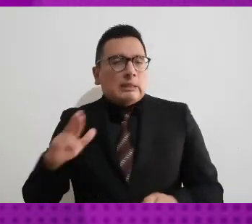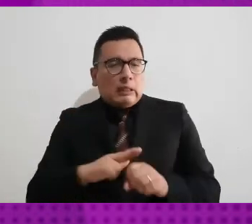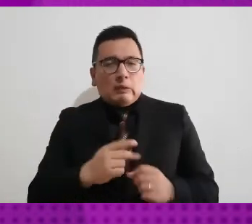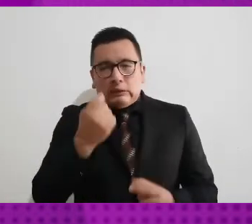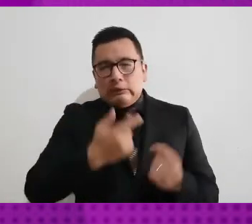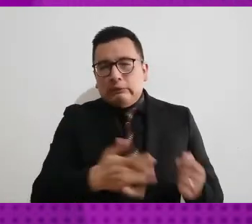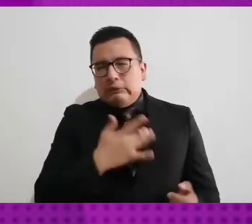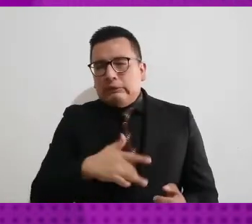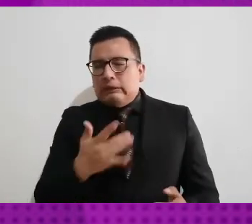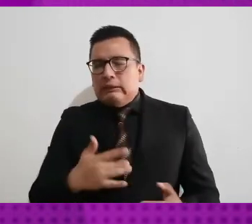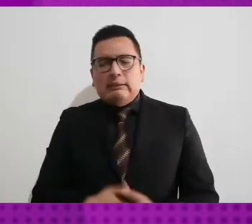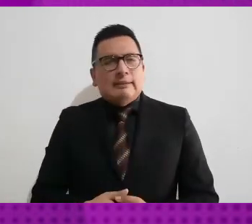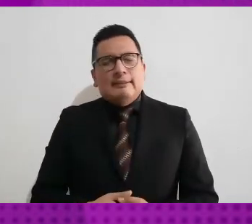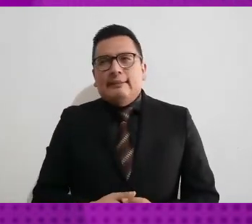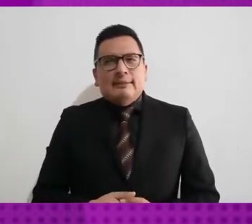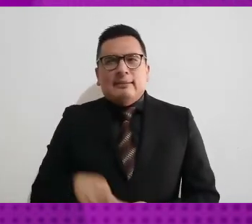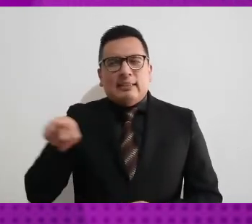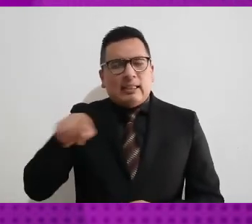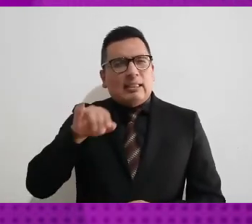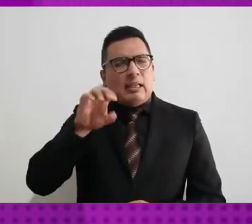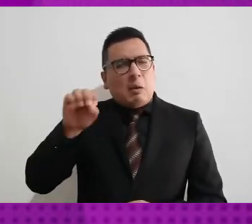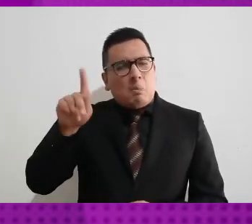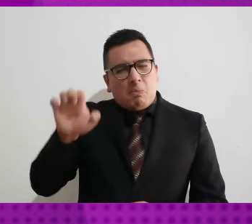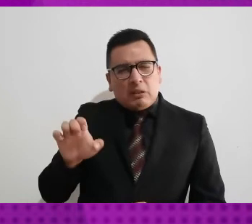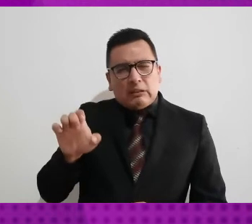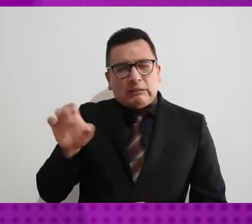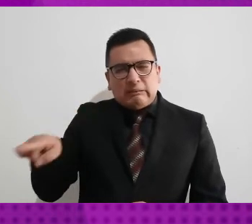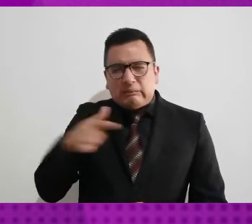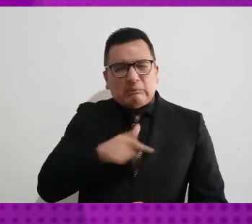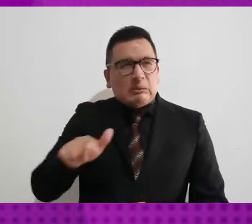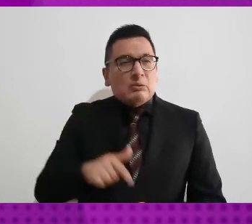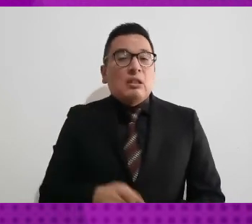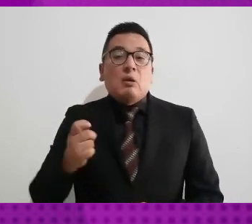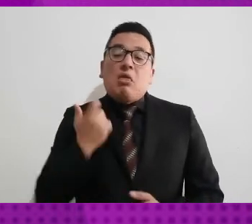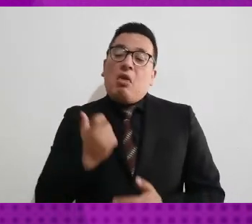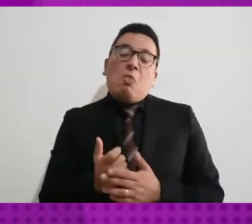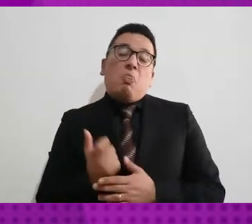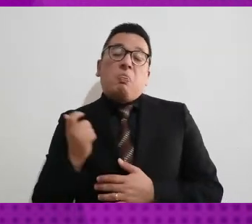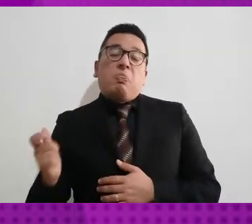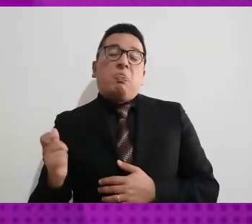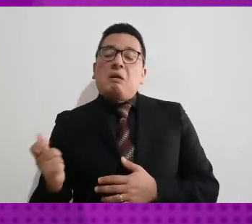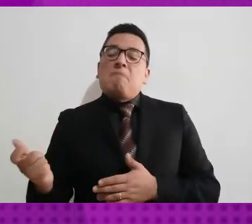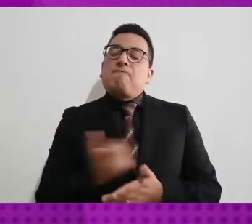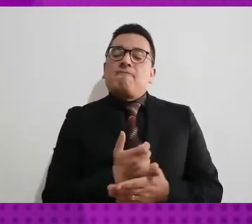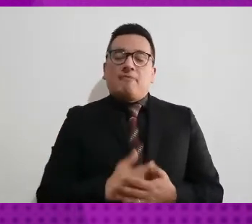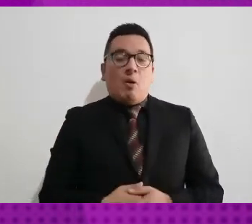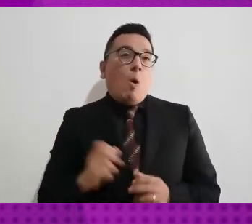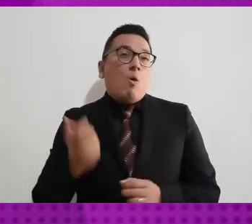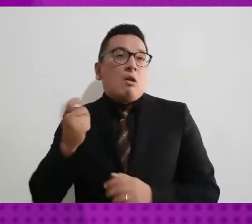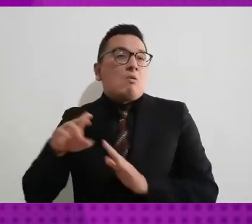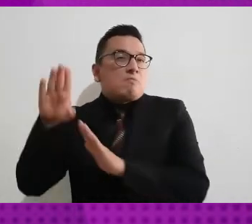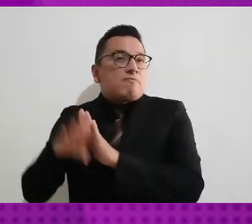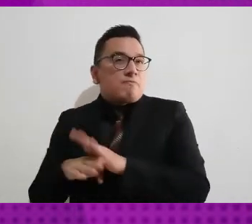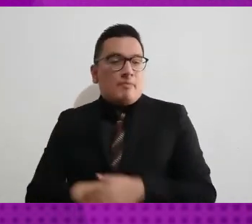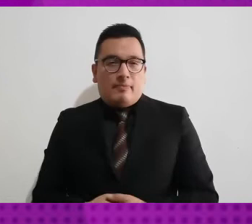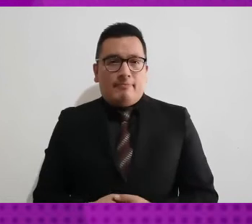la que están actuando los institutos electorales locales. La consecuencia ha sido restringir las cuestiones presupuestales